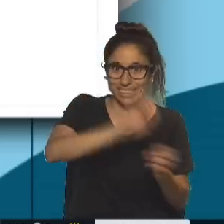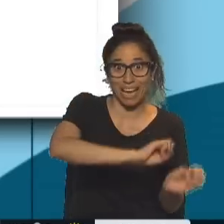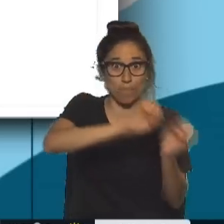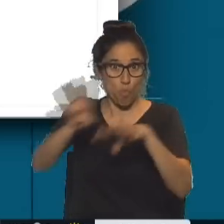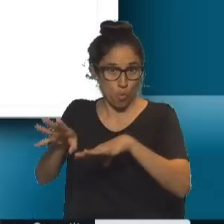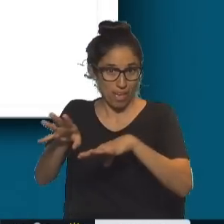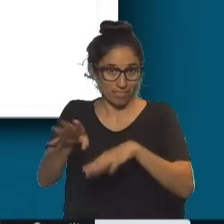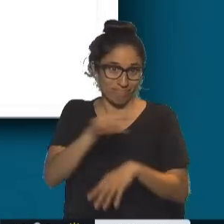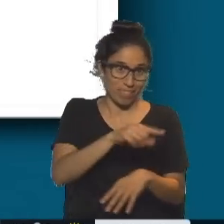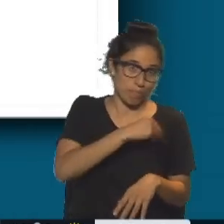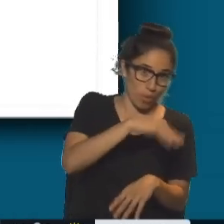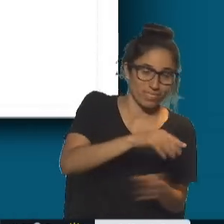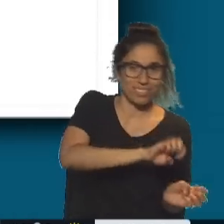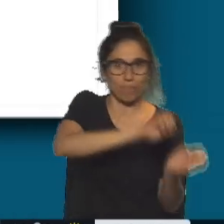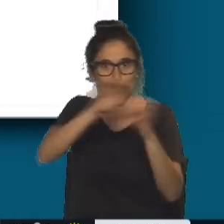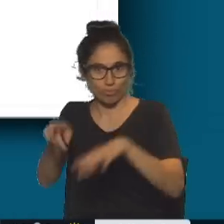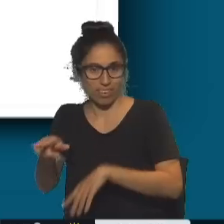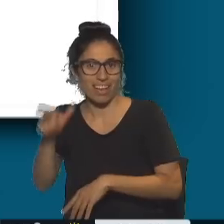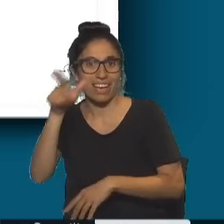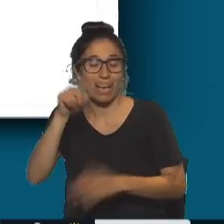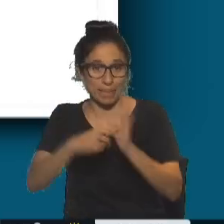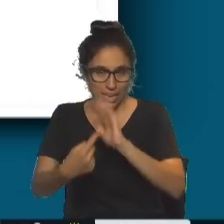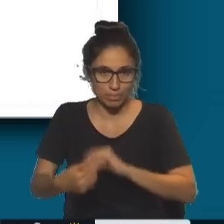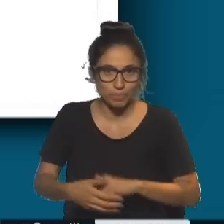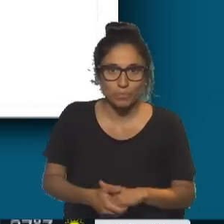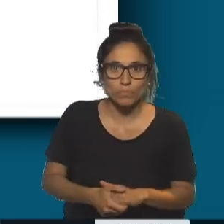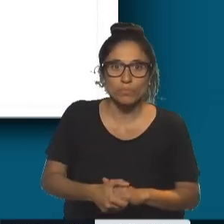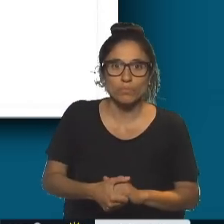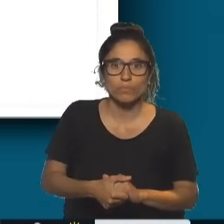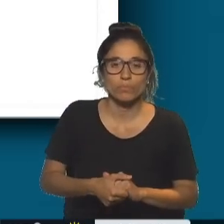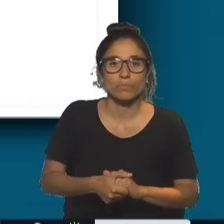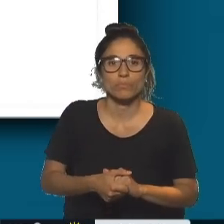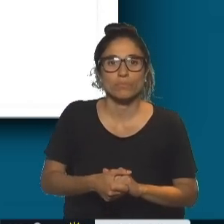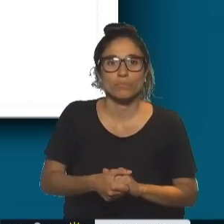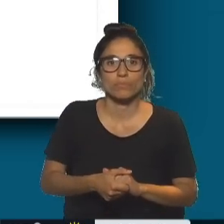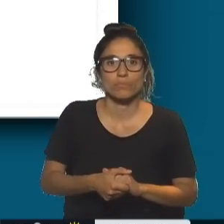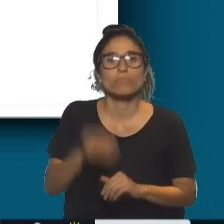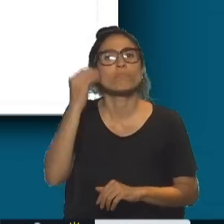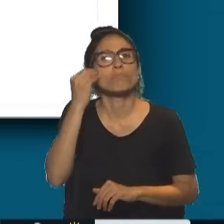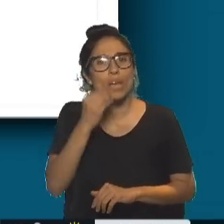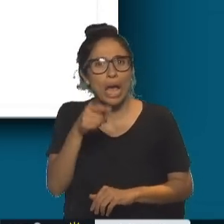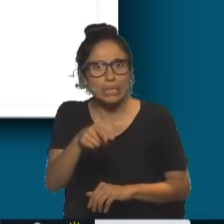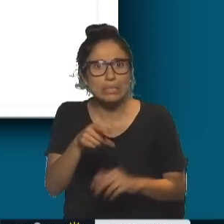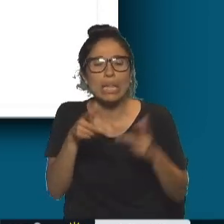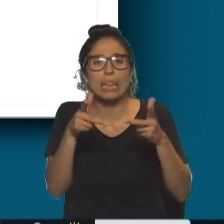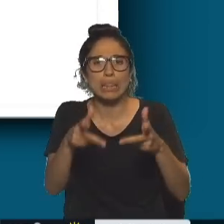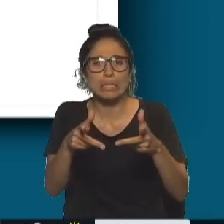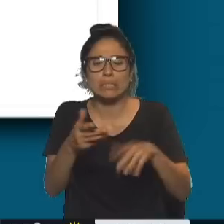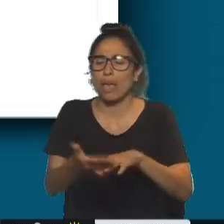Y a propósito, el gobernador bonaerense subraya, todo tiene que ver con todo. La Corte nombrada por decreto de